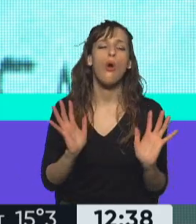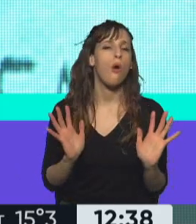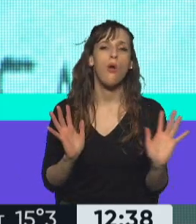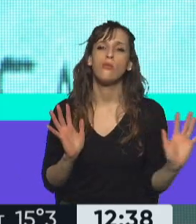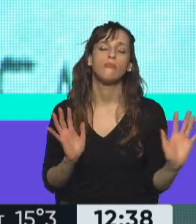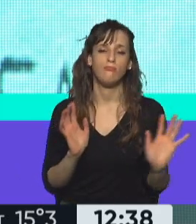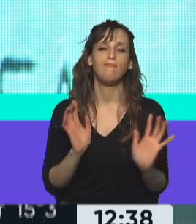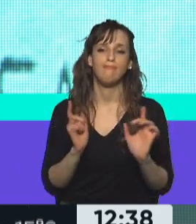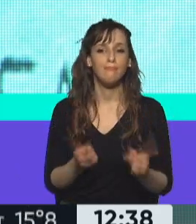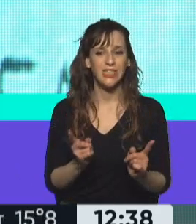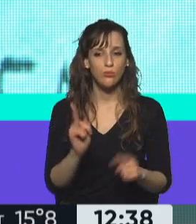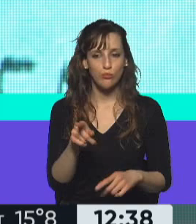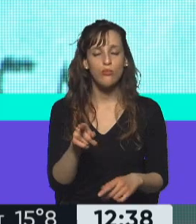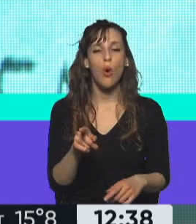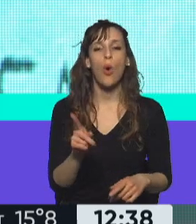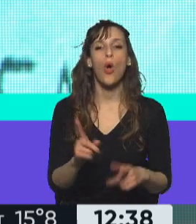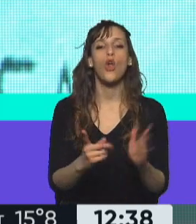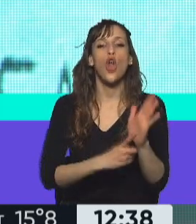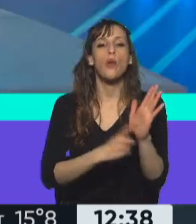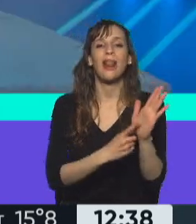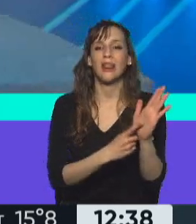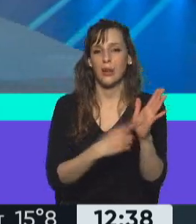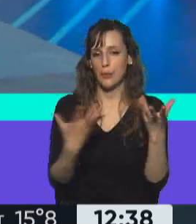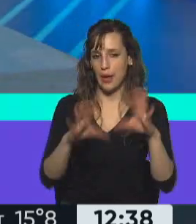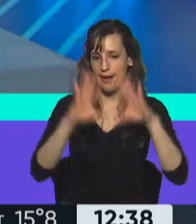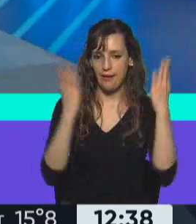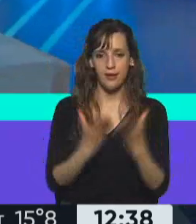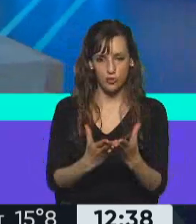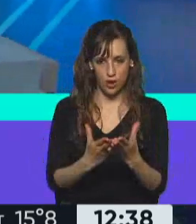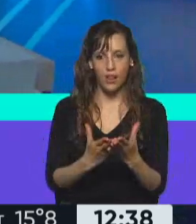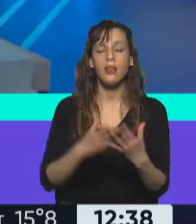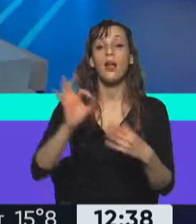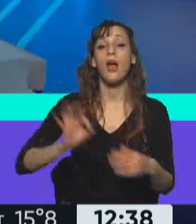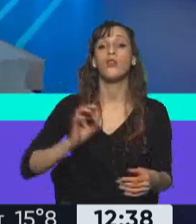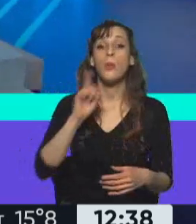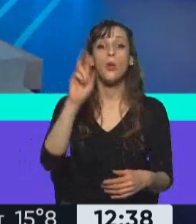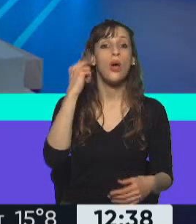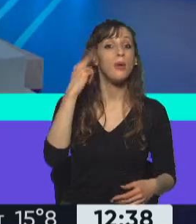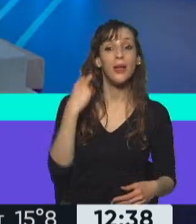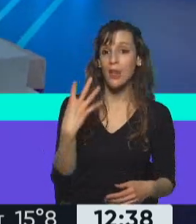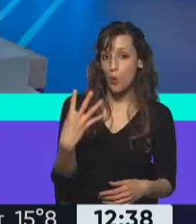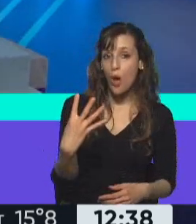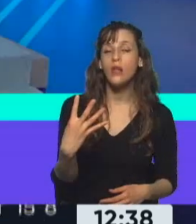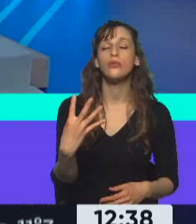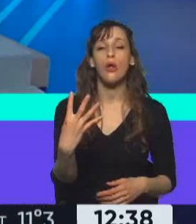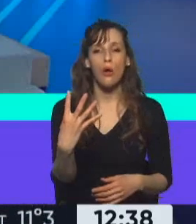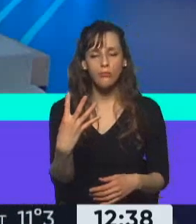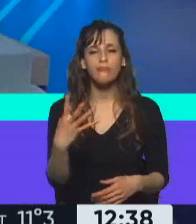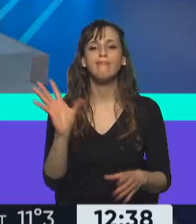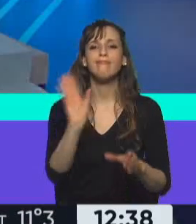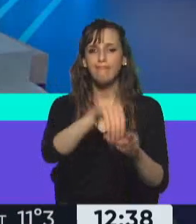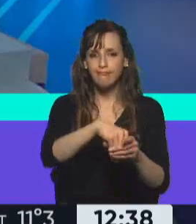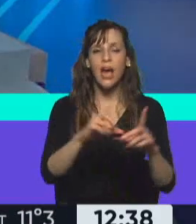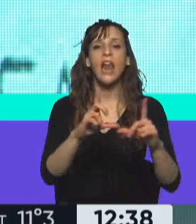vio reflejada en la normativa nacional e internacional, ¿no? Es por eso que en el año 94 los convencionales incorporaron el